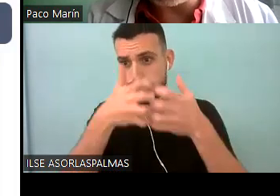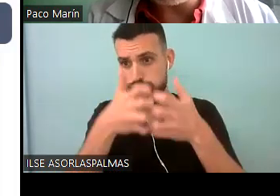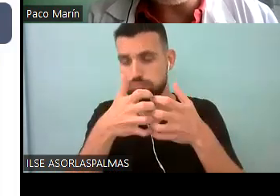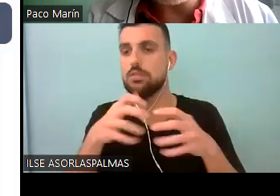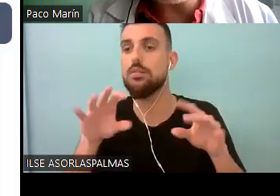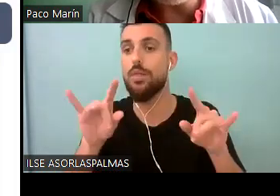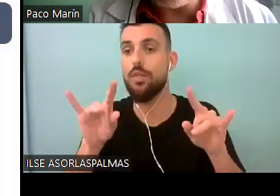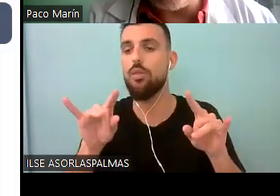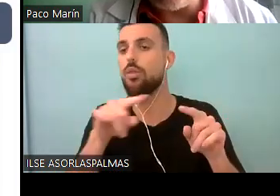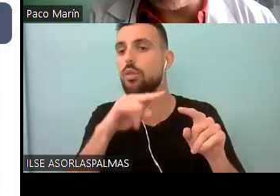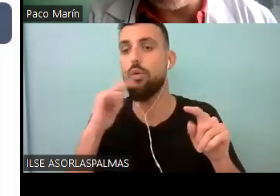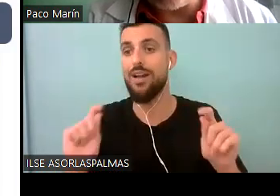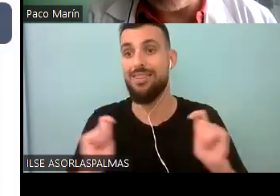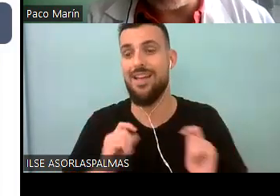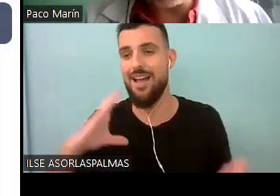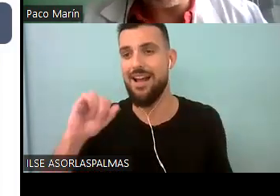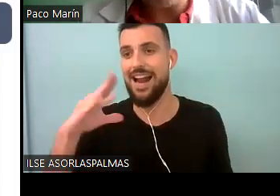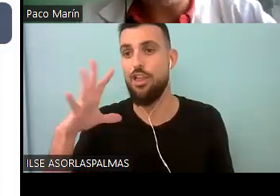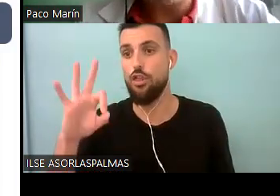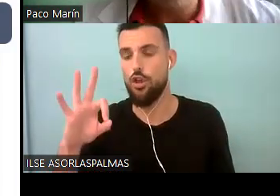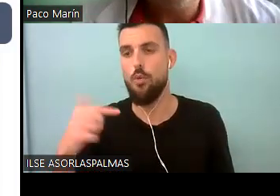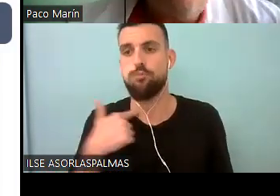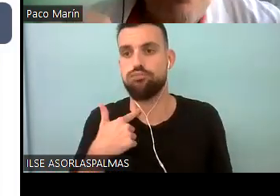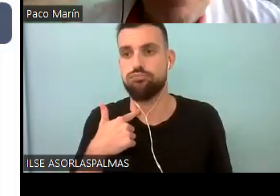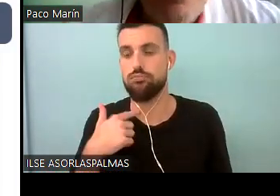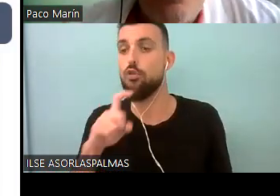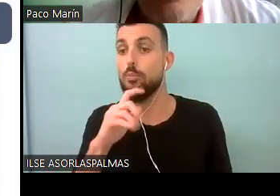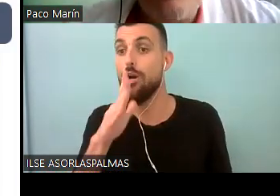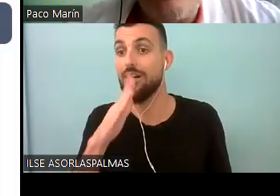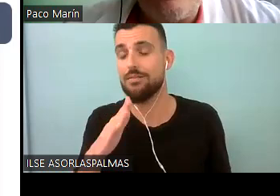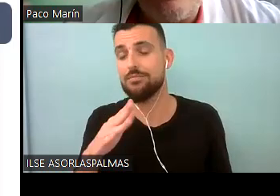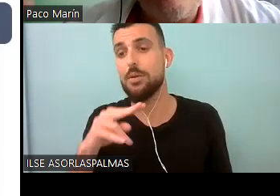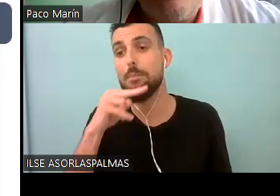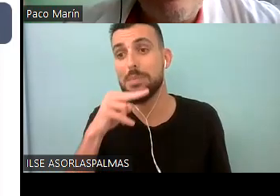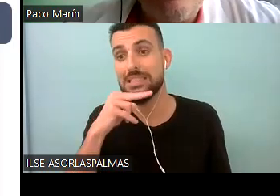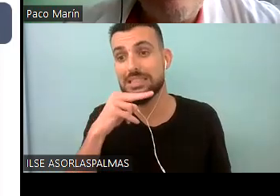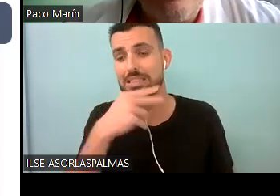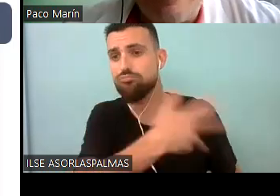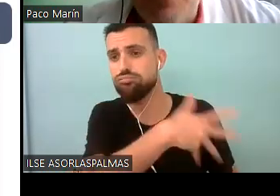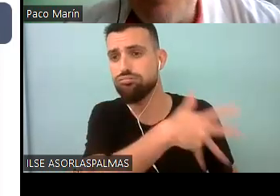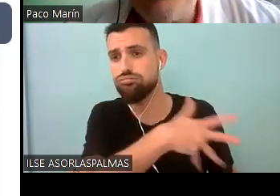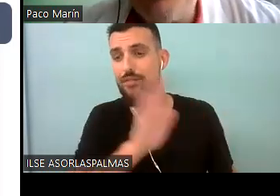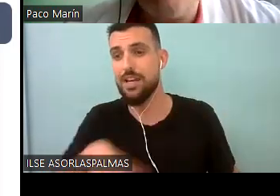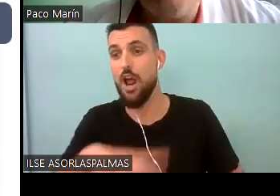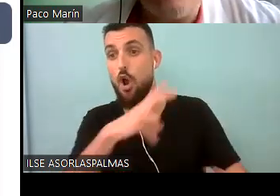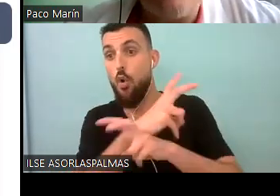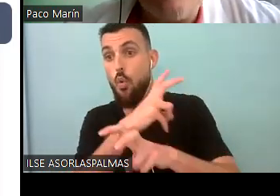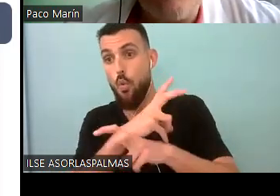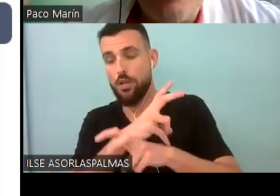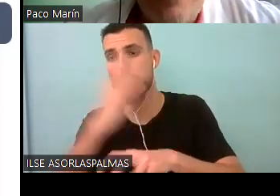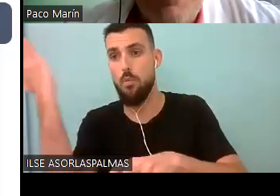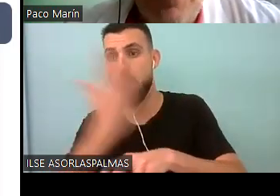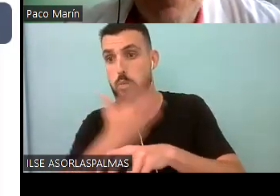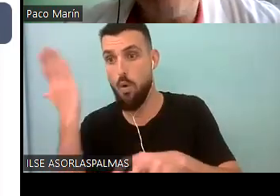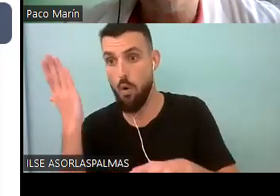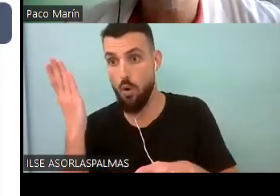aumentar la pérdida de calcio a nivel del riñón. Se produce un aumento de la diuresis, un aumento de la cantidad de